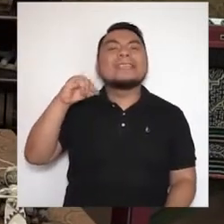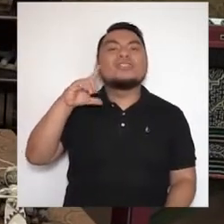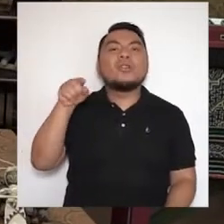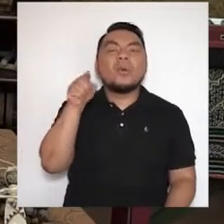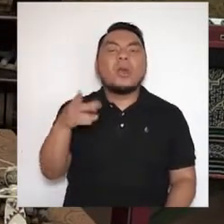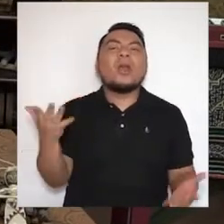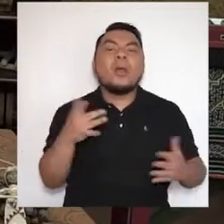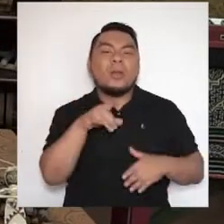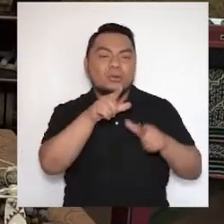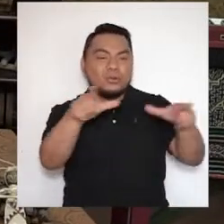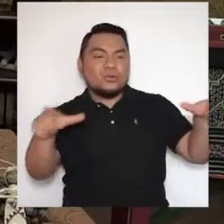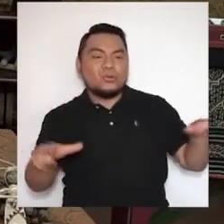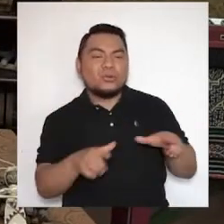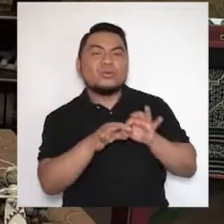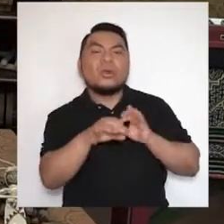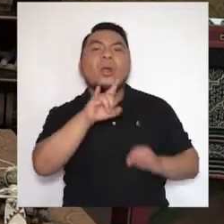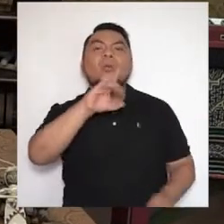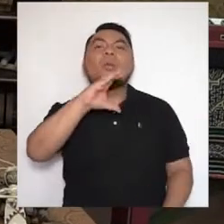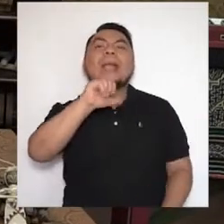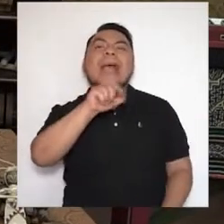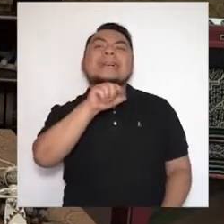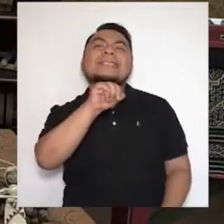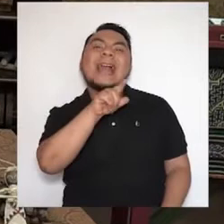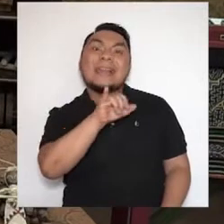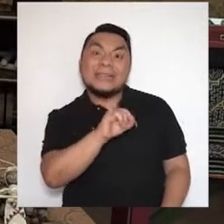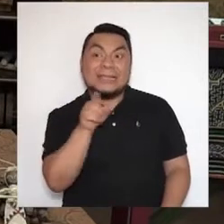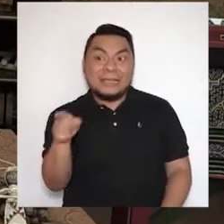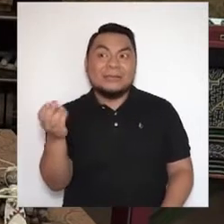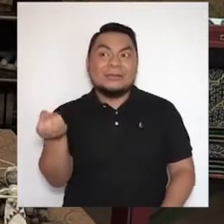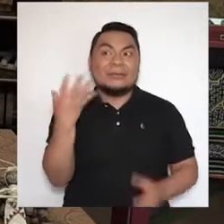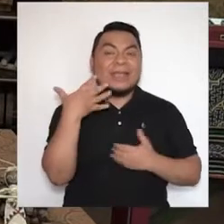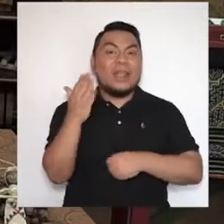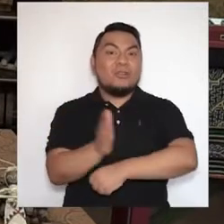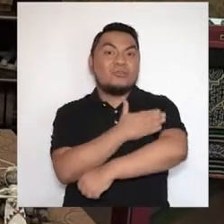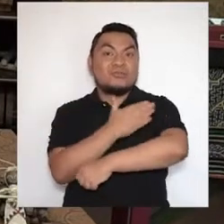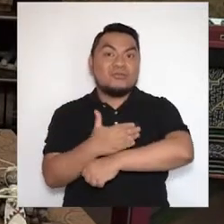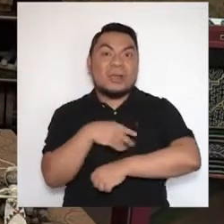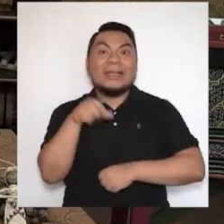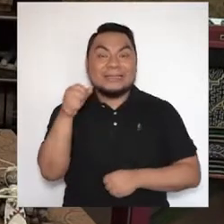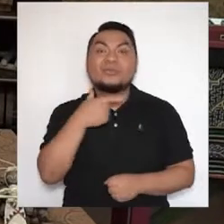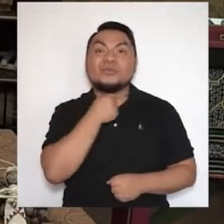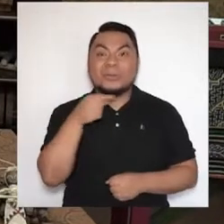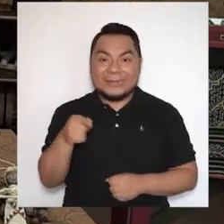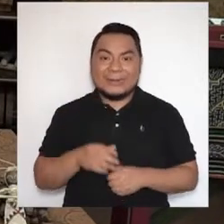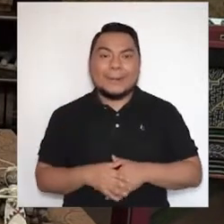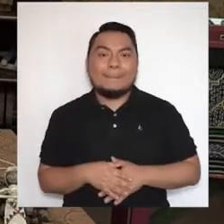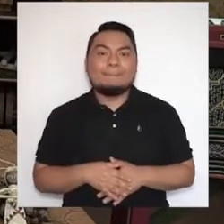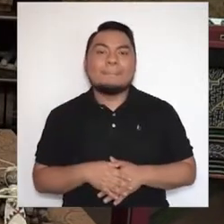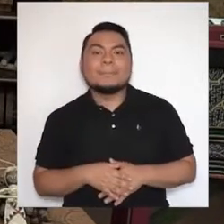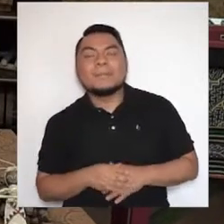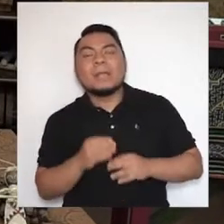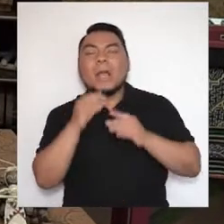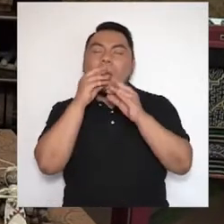Ucayali y él nos va a traer una canción. Le encanta la canción del pato.